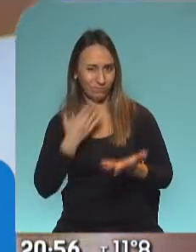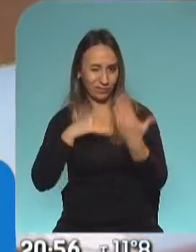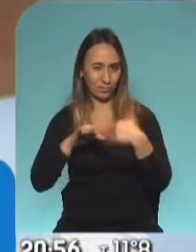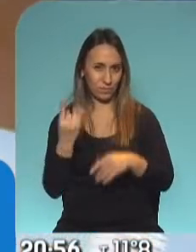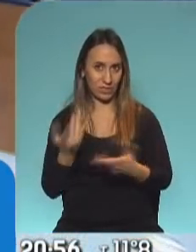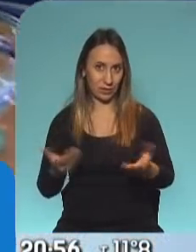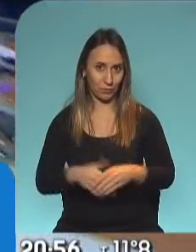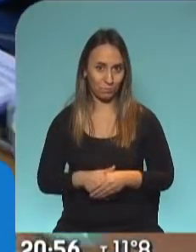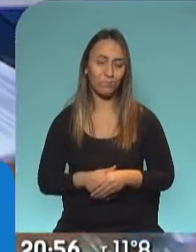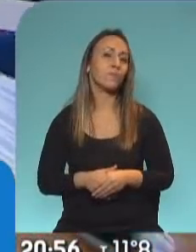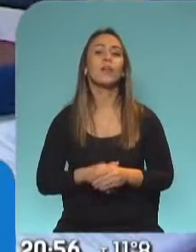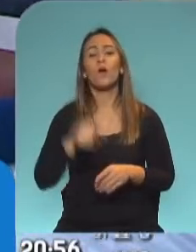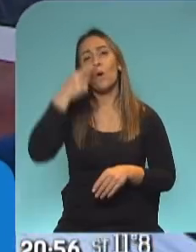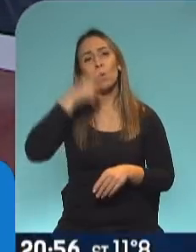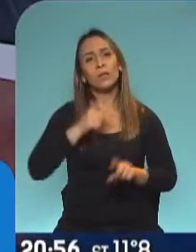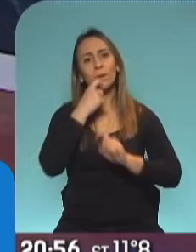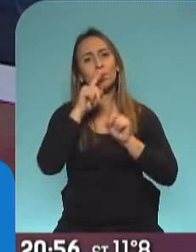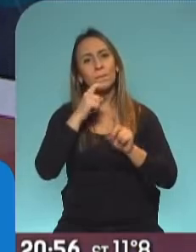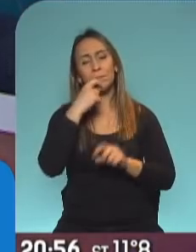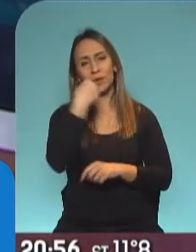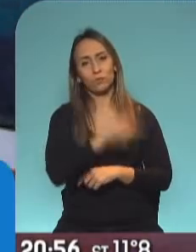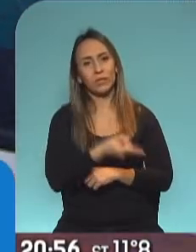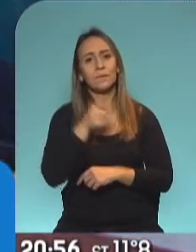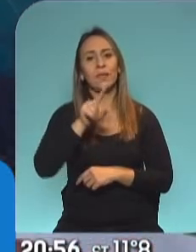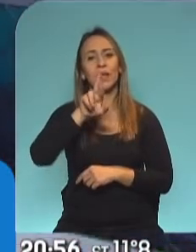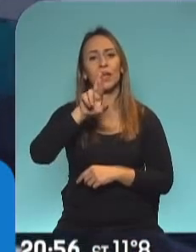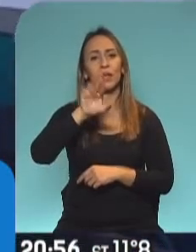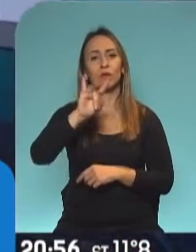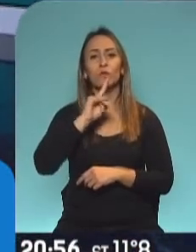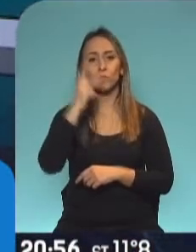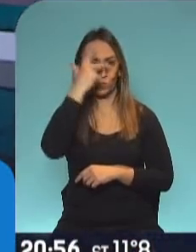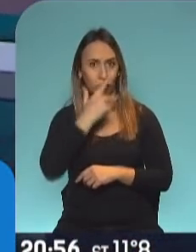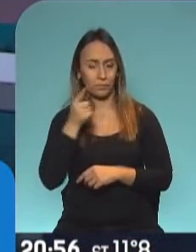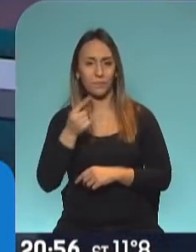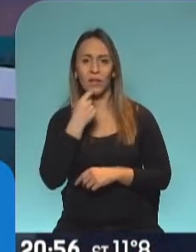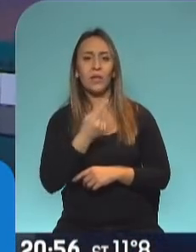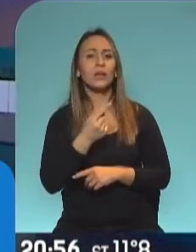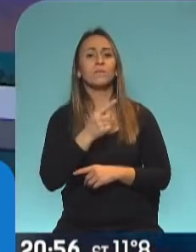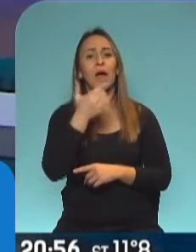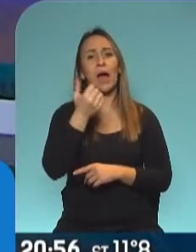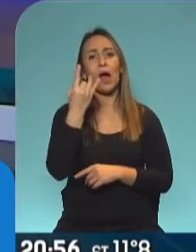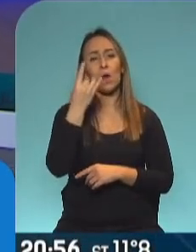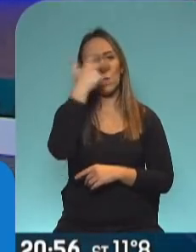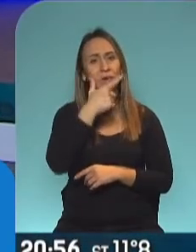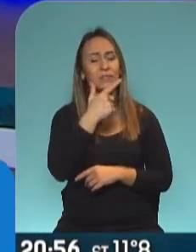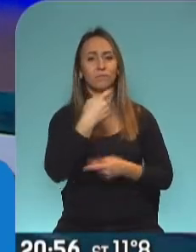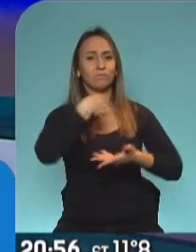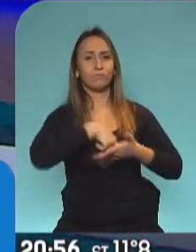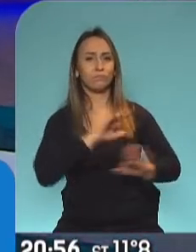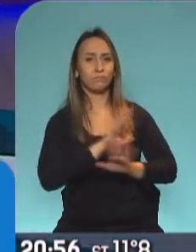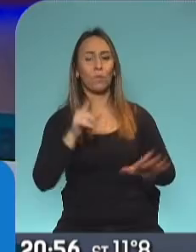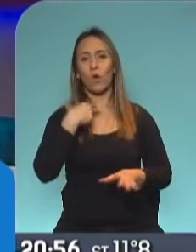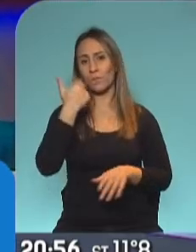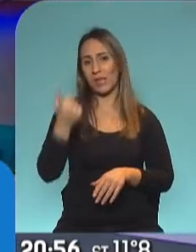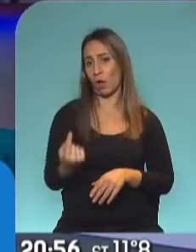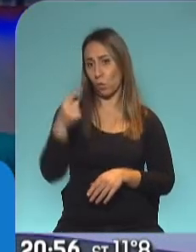Fernanda Raberta, en este caso la de Ruth, que nos pregunta, dejaron de pagarme la AUH por una de mis hijas,